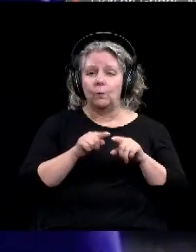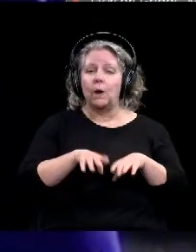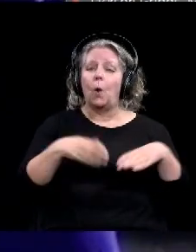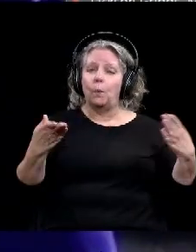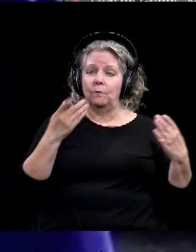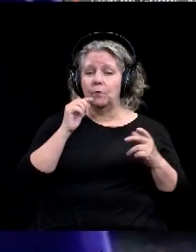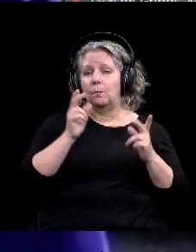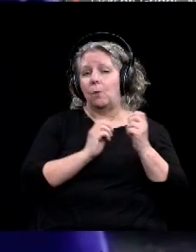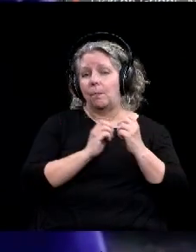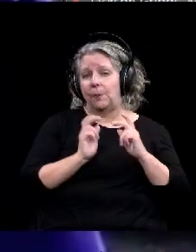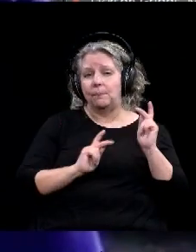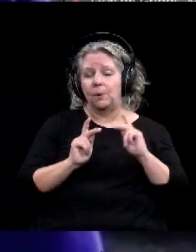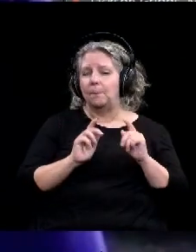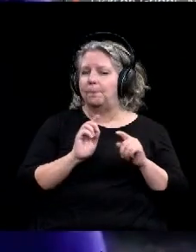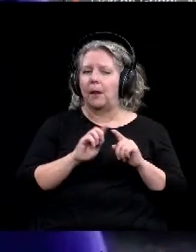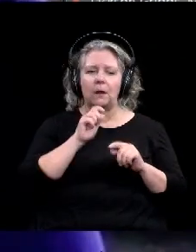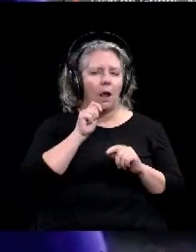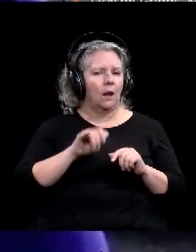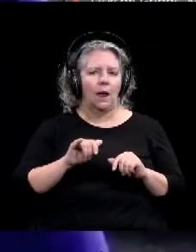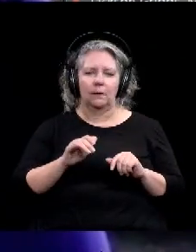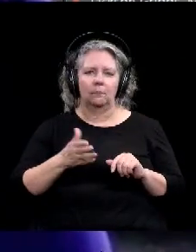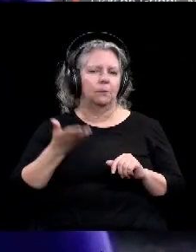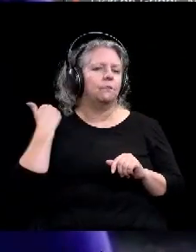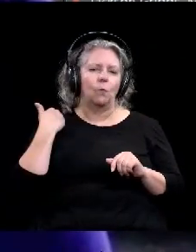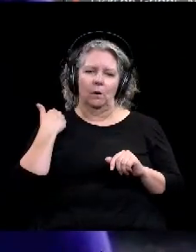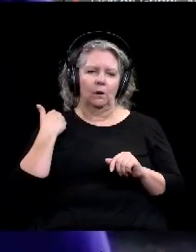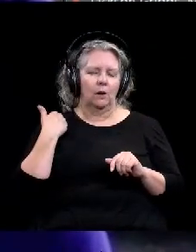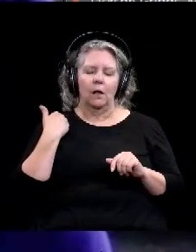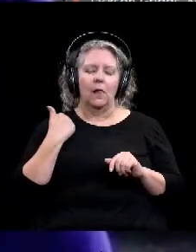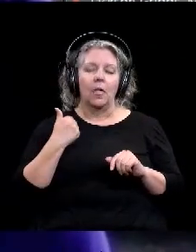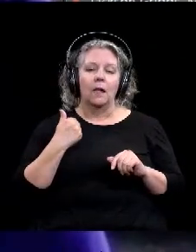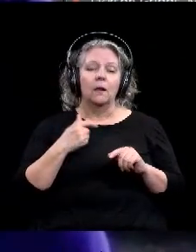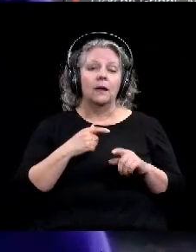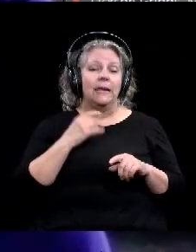apenas salieron quiero que él